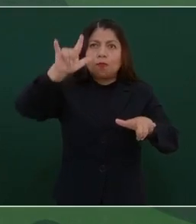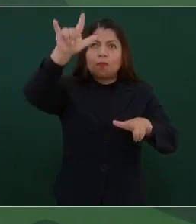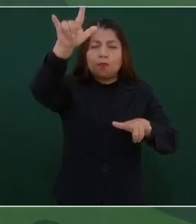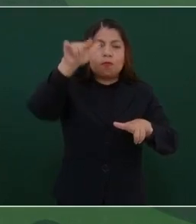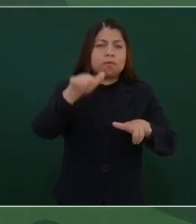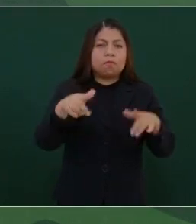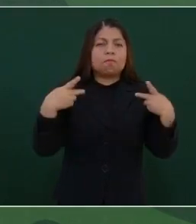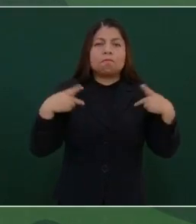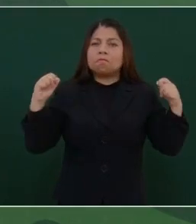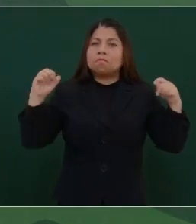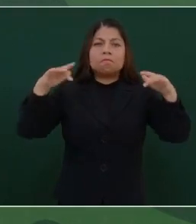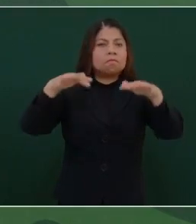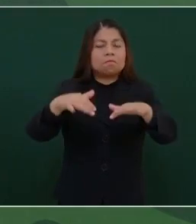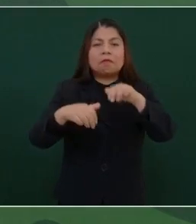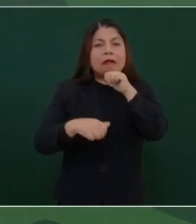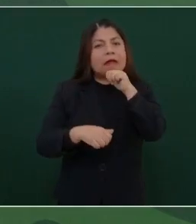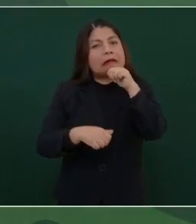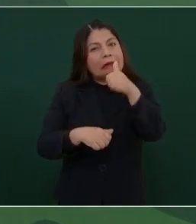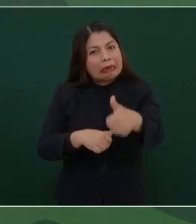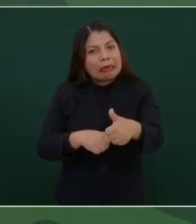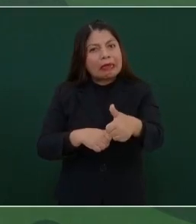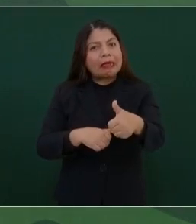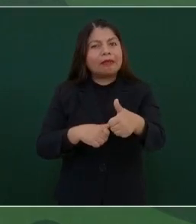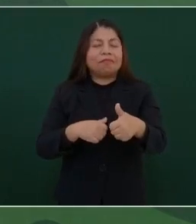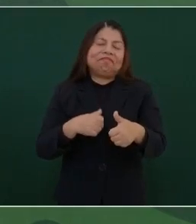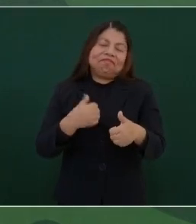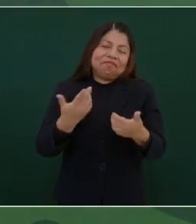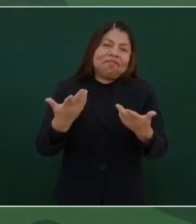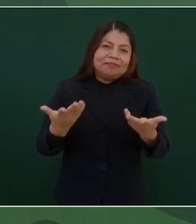que ya está a